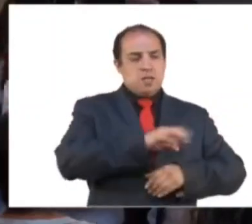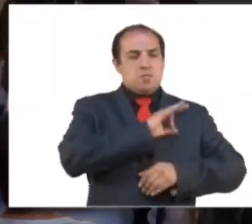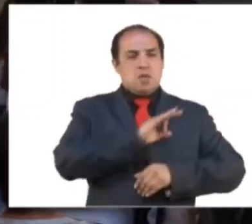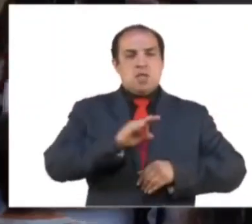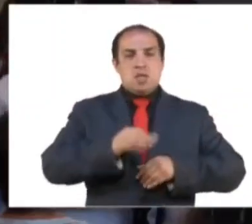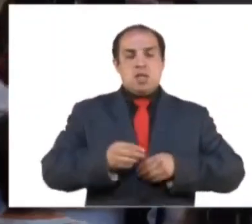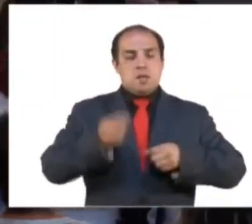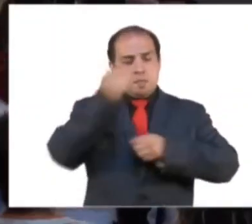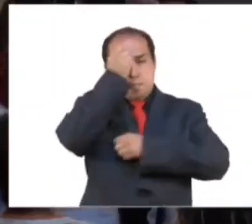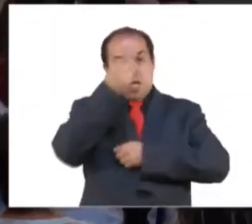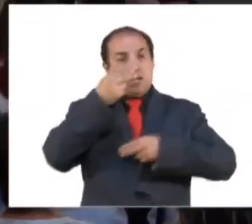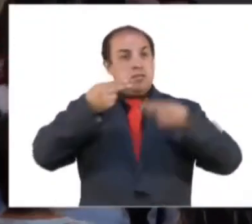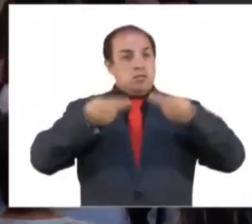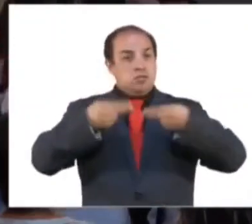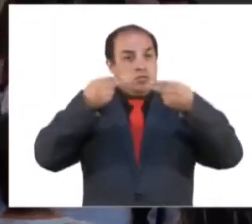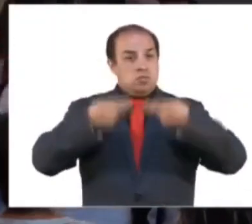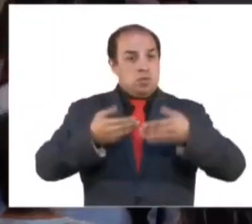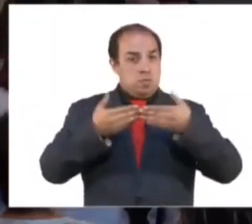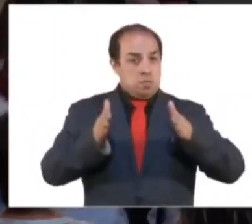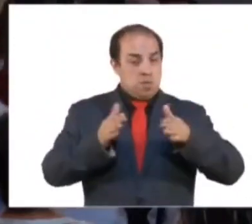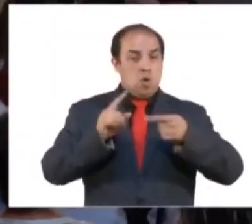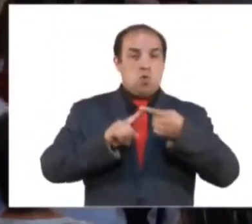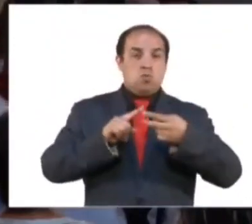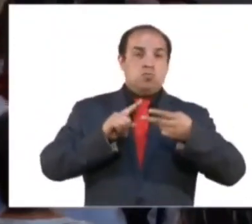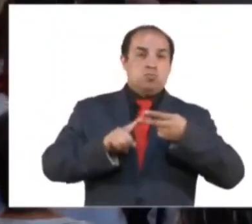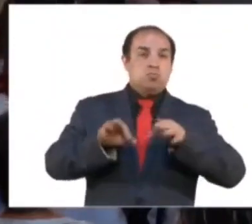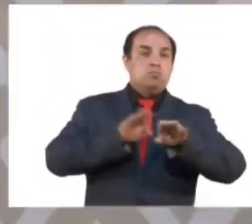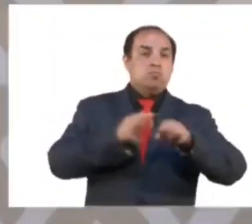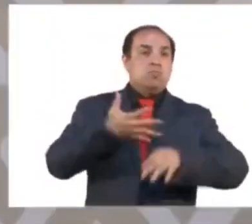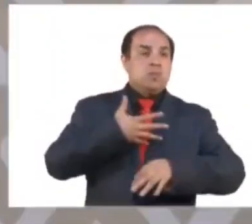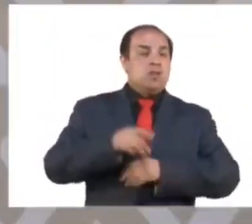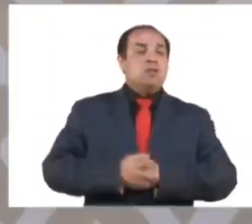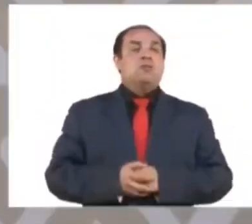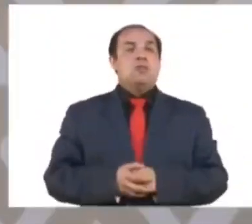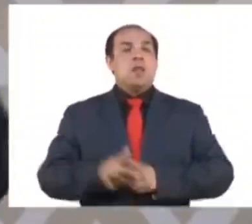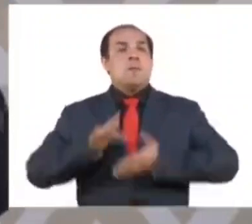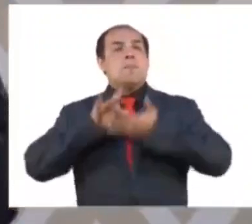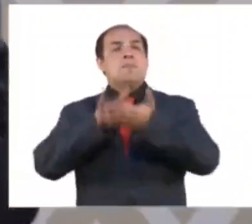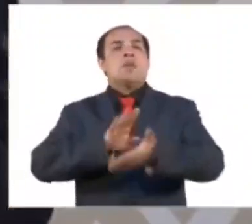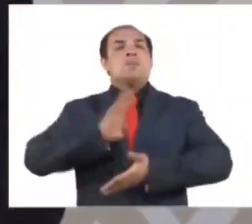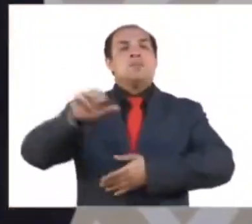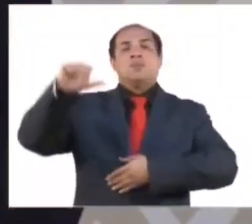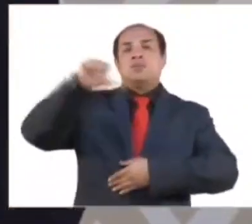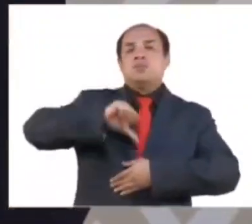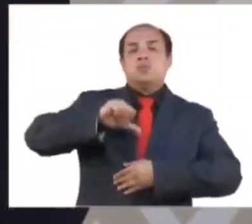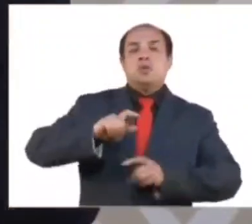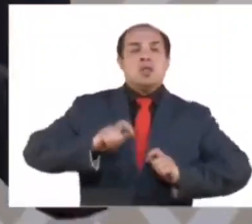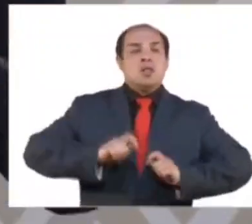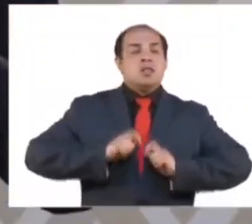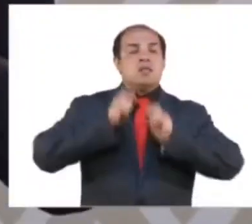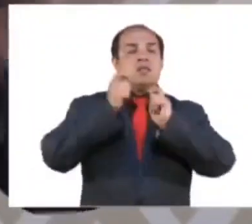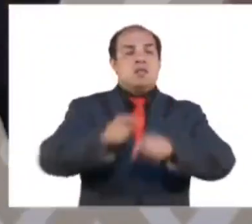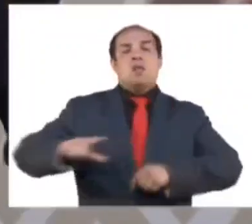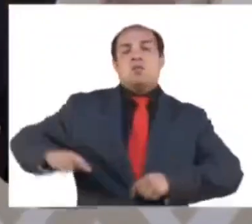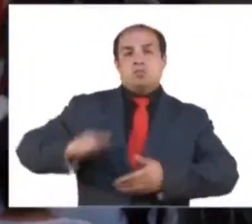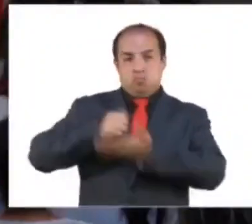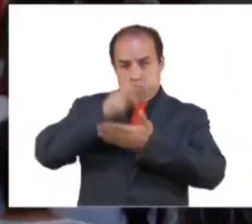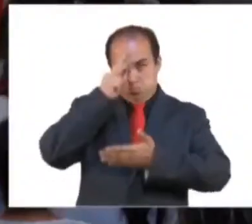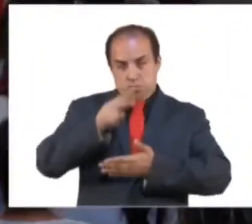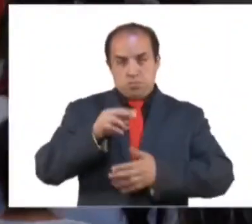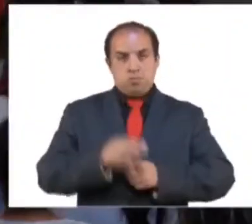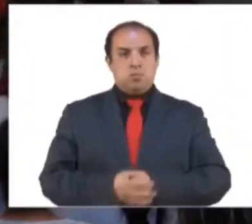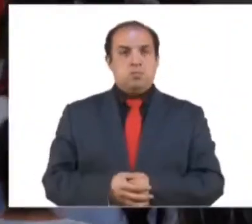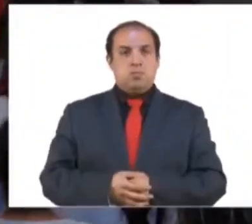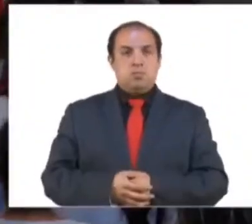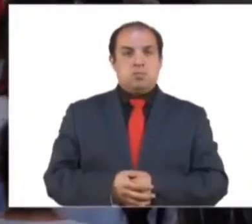que sigamos juntos siendo imparables. Apoyos como el que hoy entrega este gobierno, y yo no me